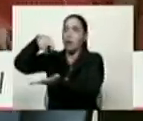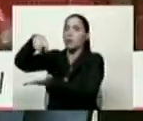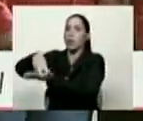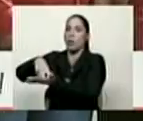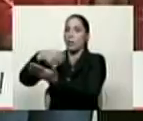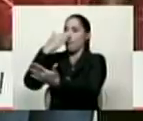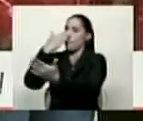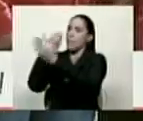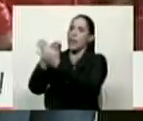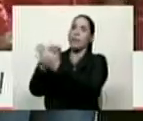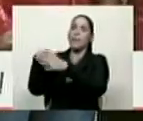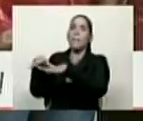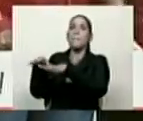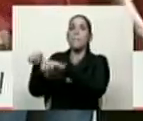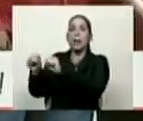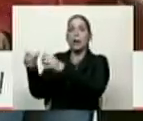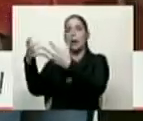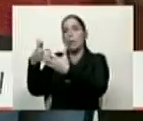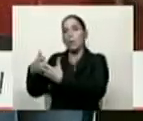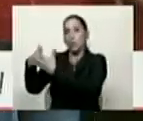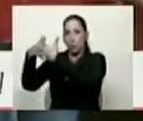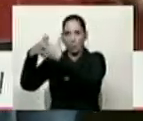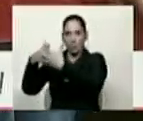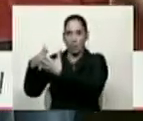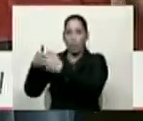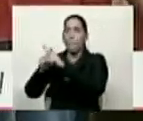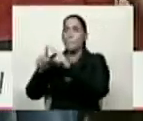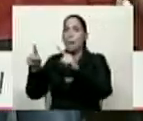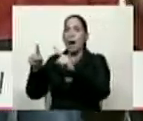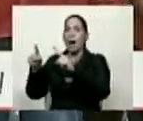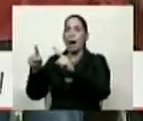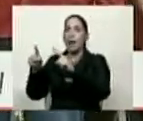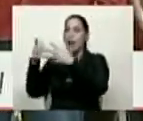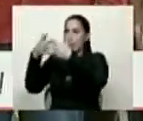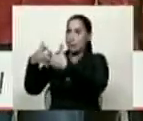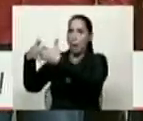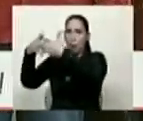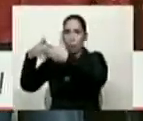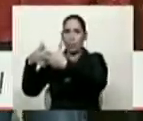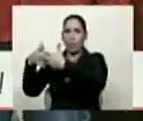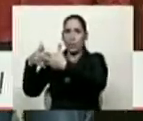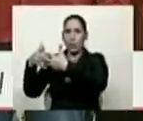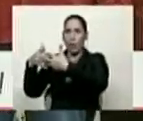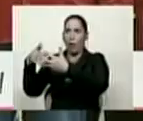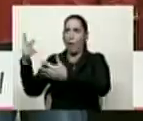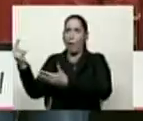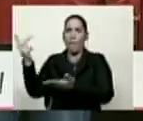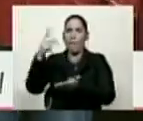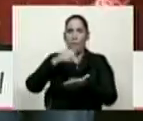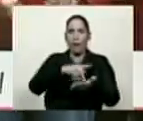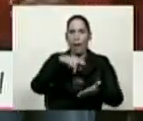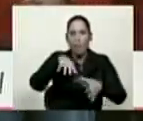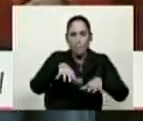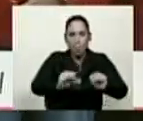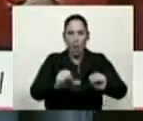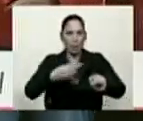imperialismo norteamericano para que venga Estados Unidos a apoderarse de las riquezas de nuestro